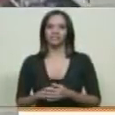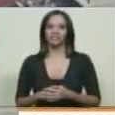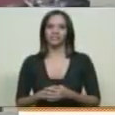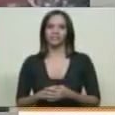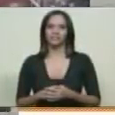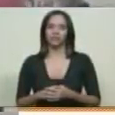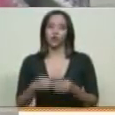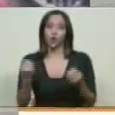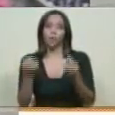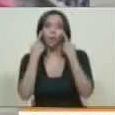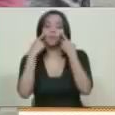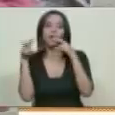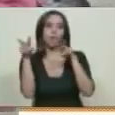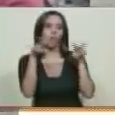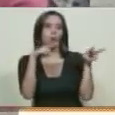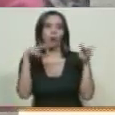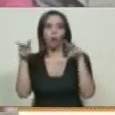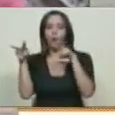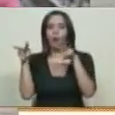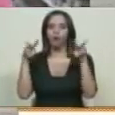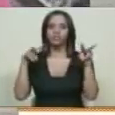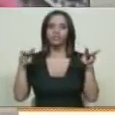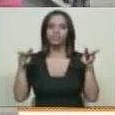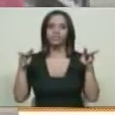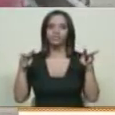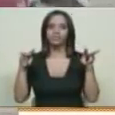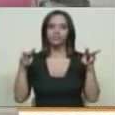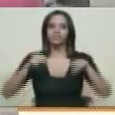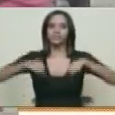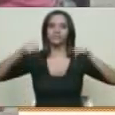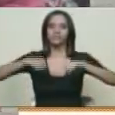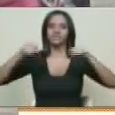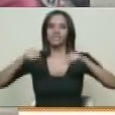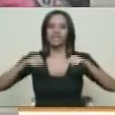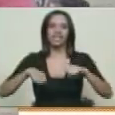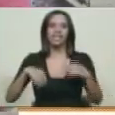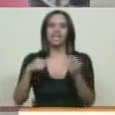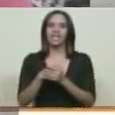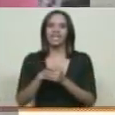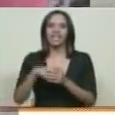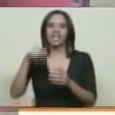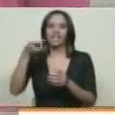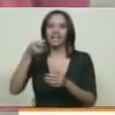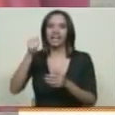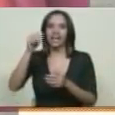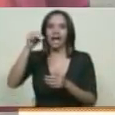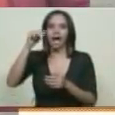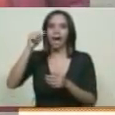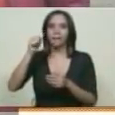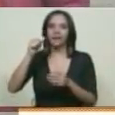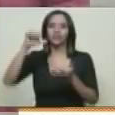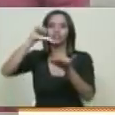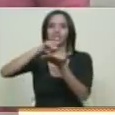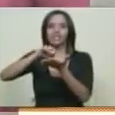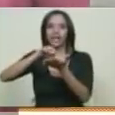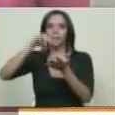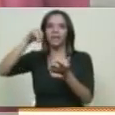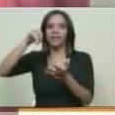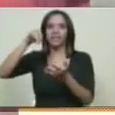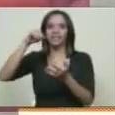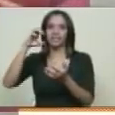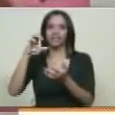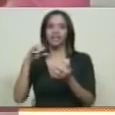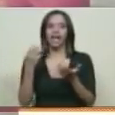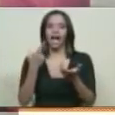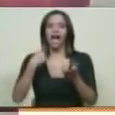Como podemos observar en esta red de cadenas supermercados, tanto Cecil Gama como Central Madrileña, vemos cómo en los anaqueles hay productos sumamente